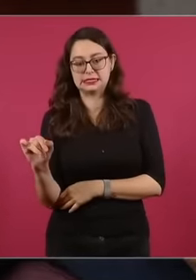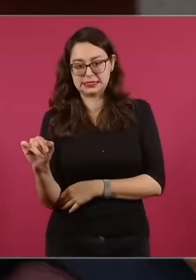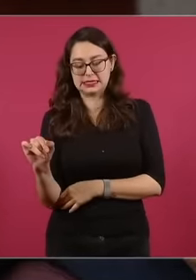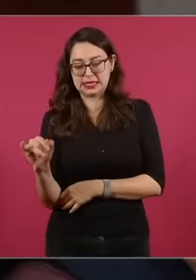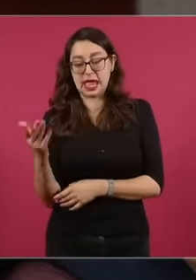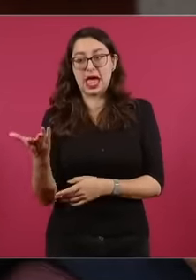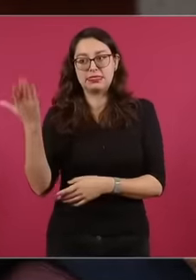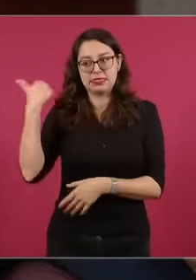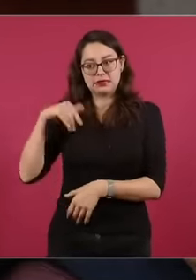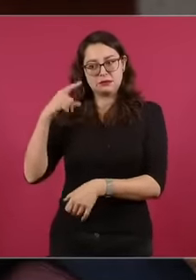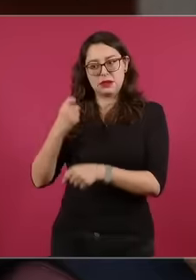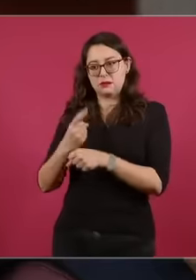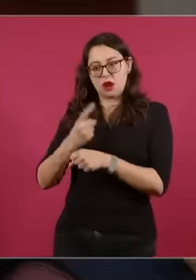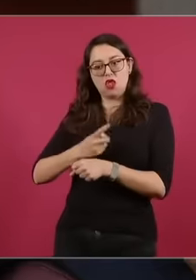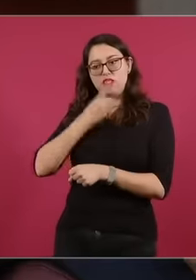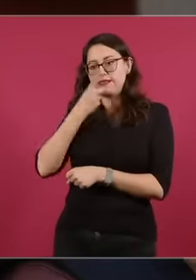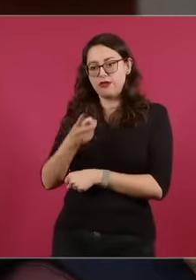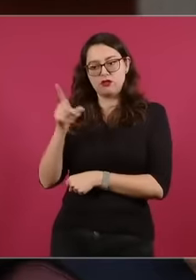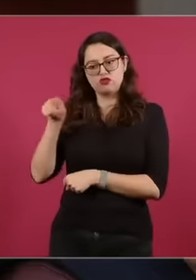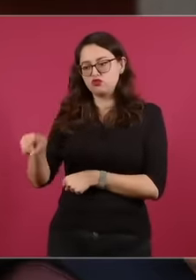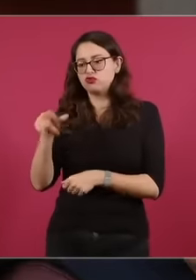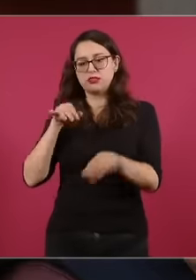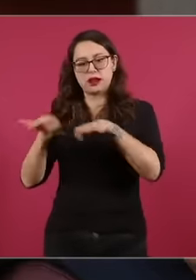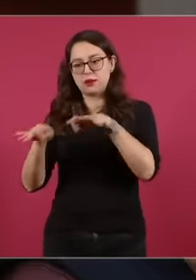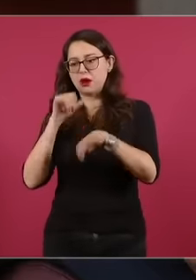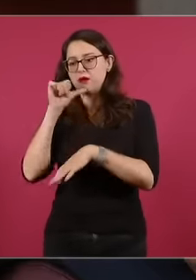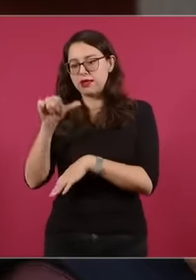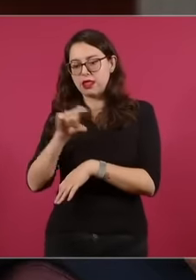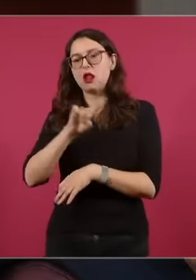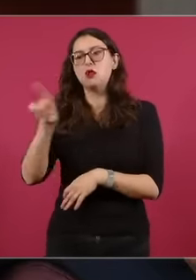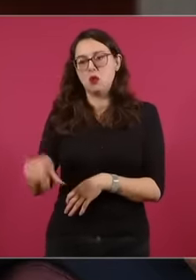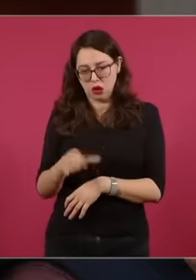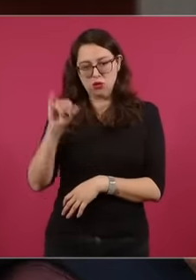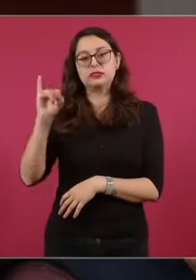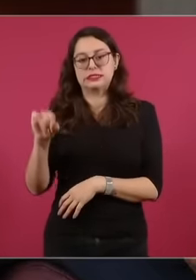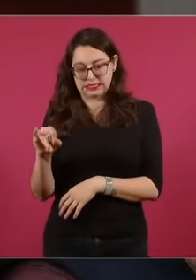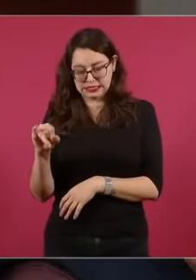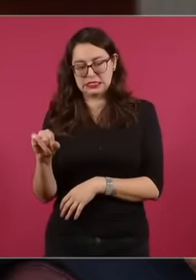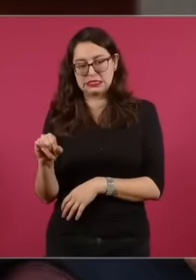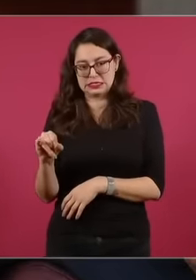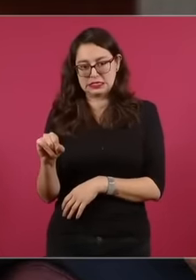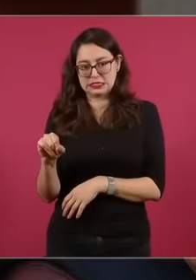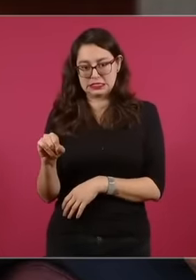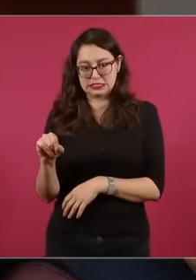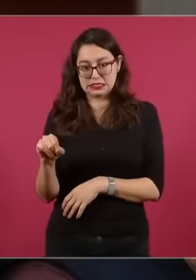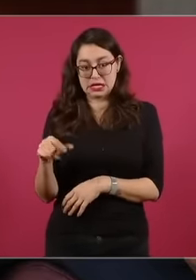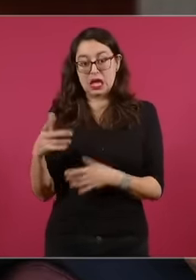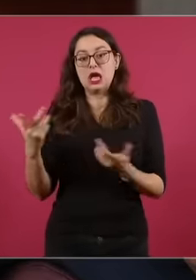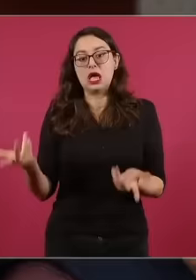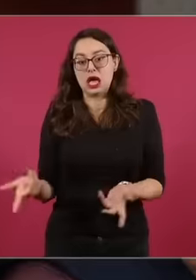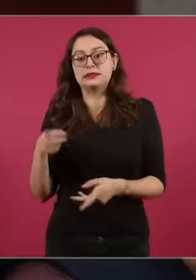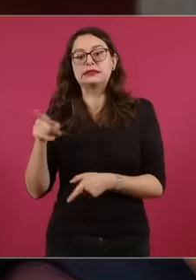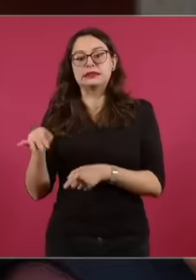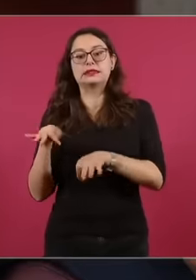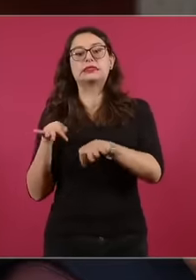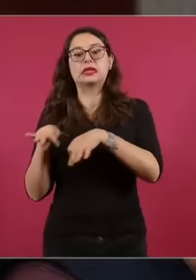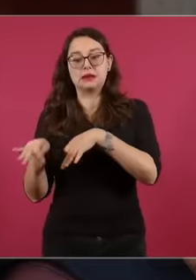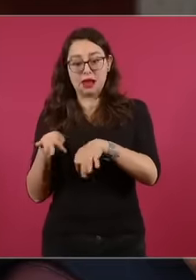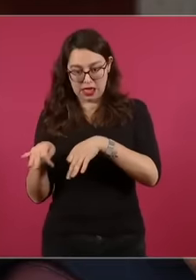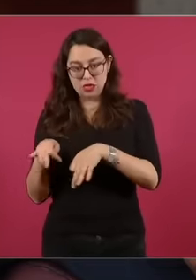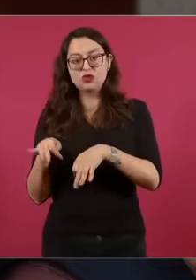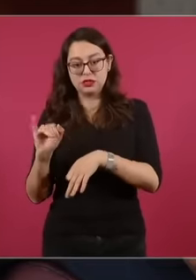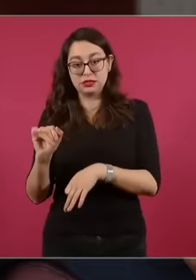era trabajador, y luego le reconocieron que sí legalmente, y al final le dijeron, sí eres trabajador, pero él ya había